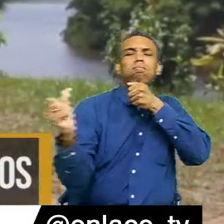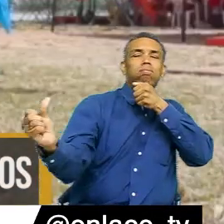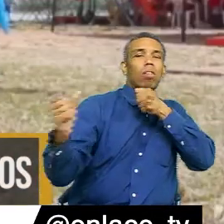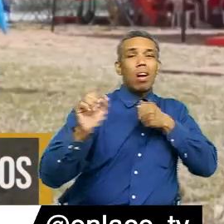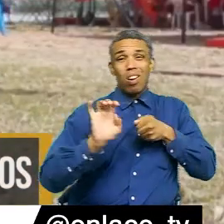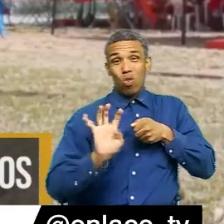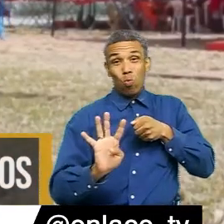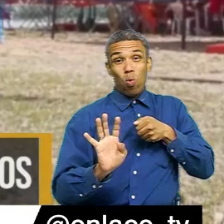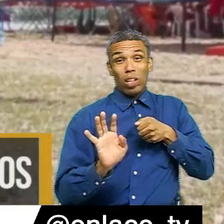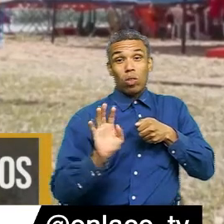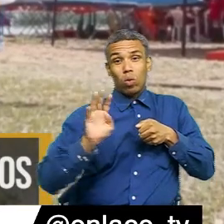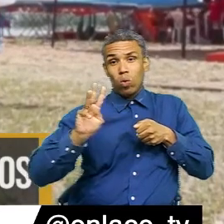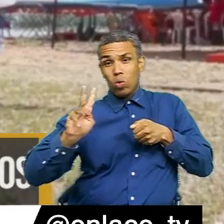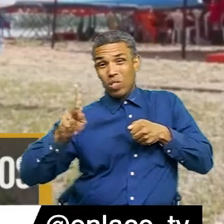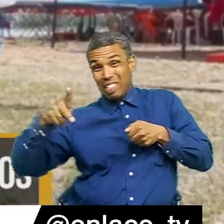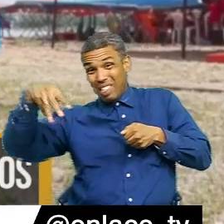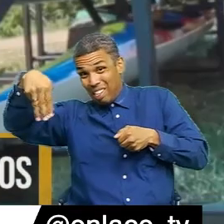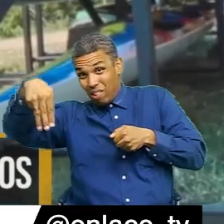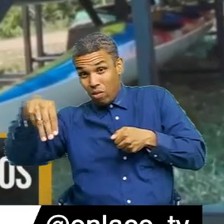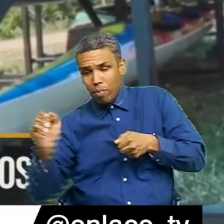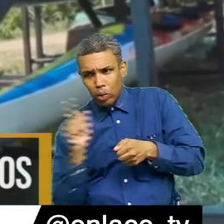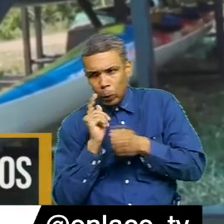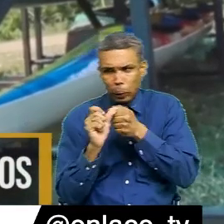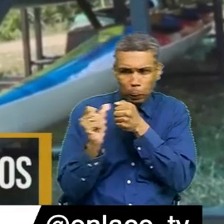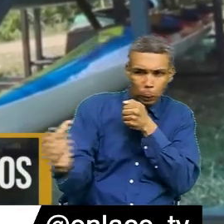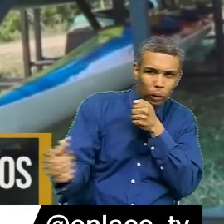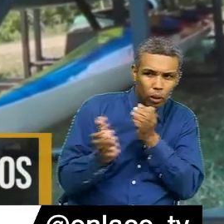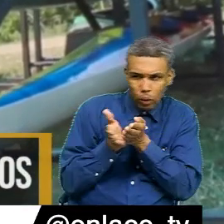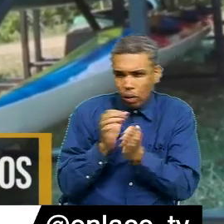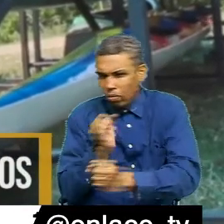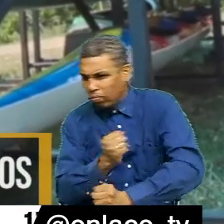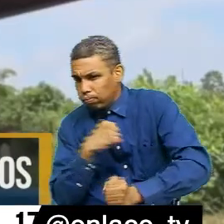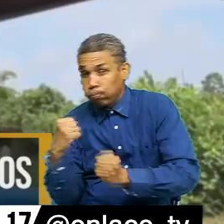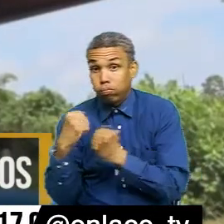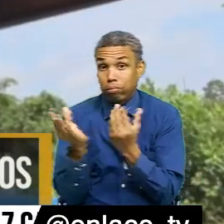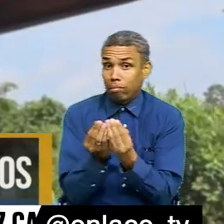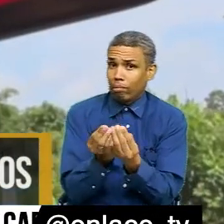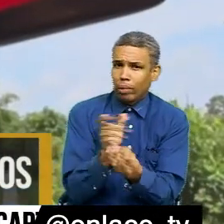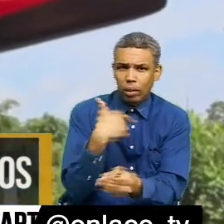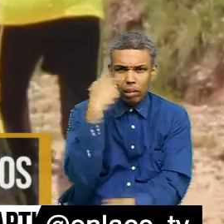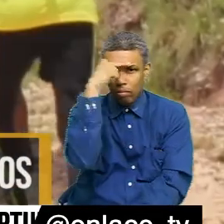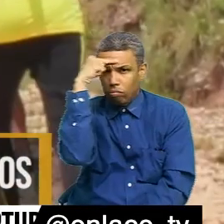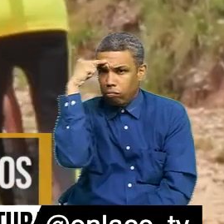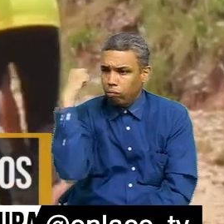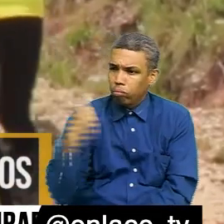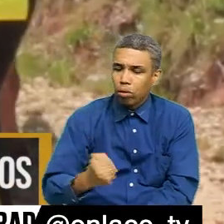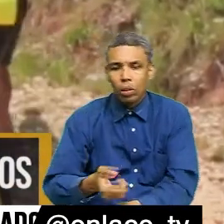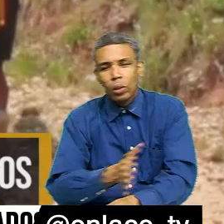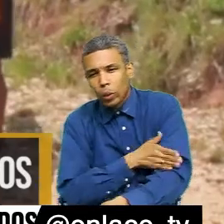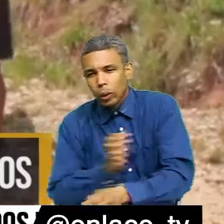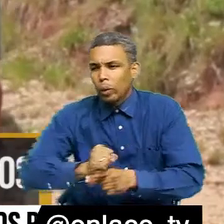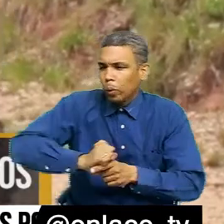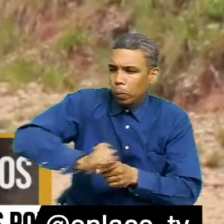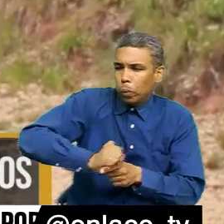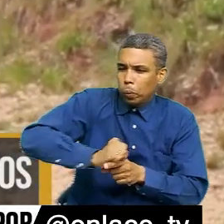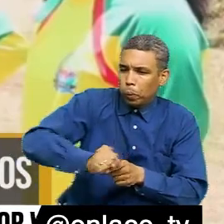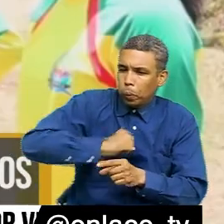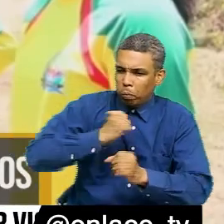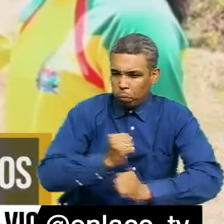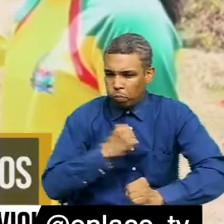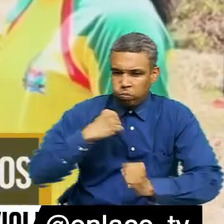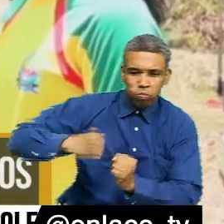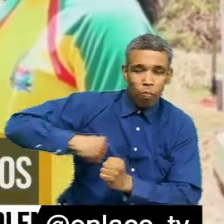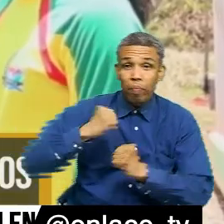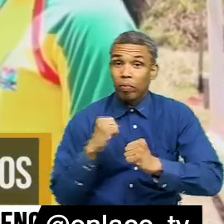a representar tanto a Colombia como a Santander en estas justas han mejorado desde el plan de entrenamiento anterior a